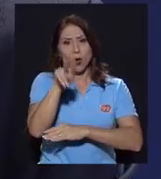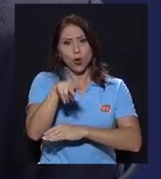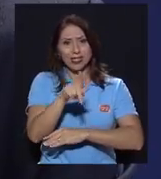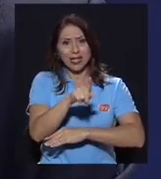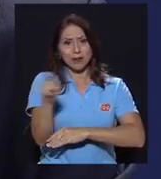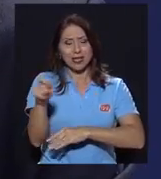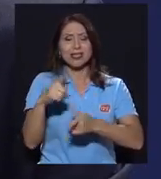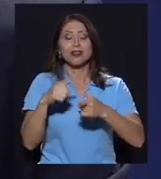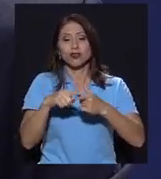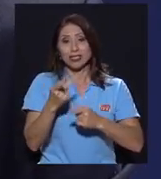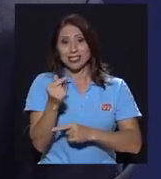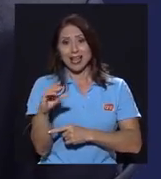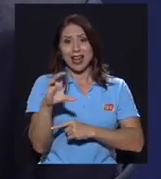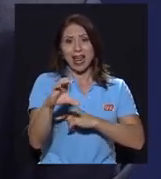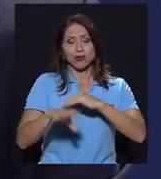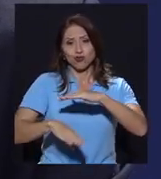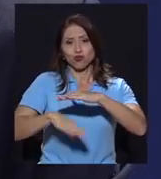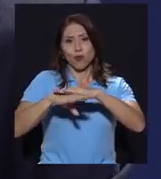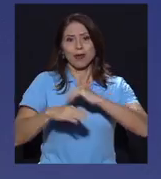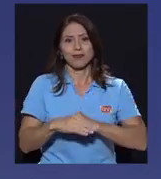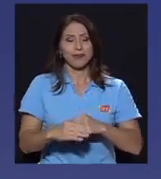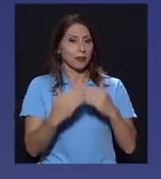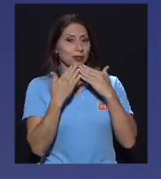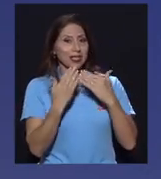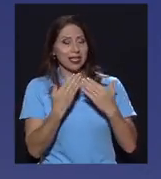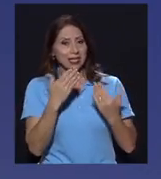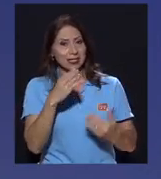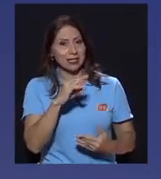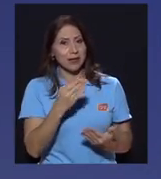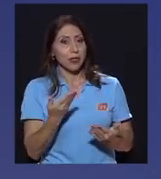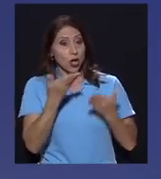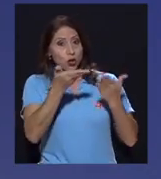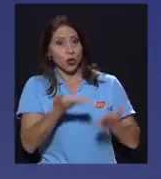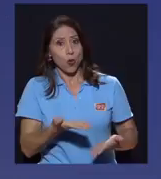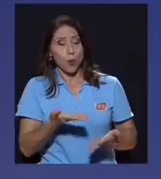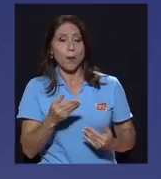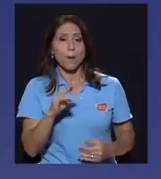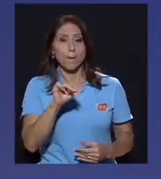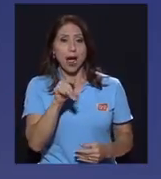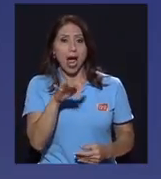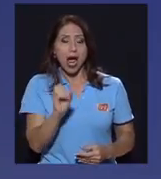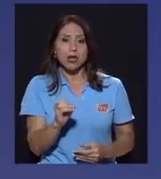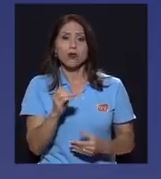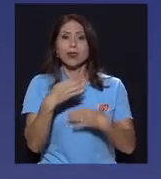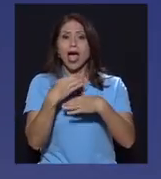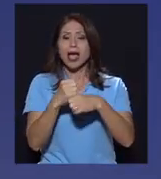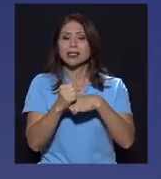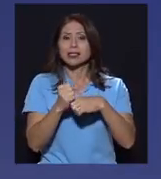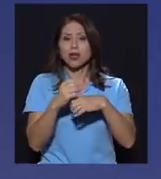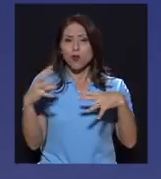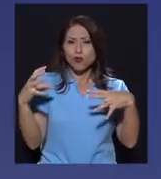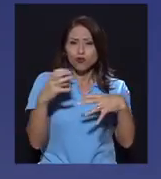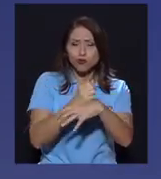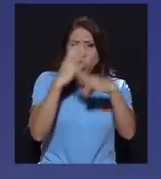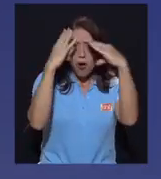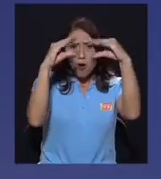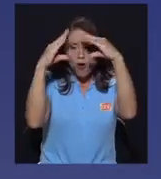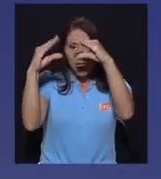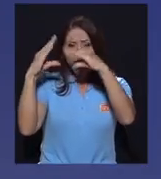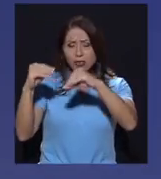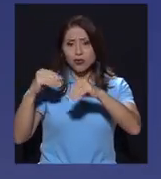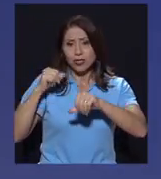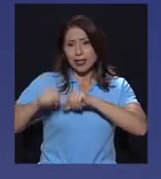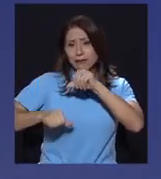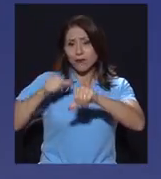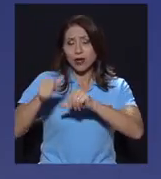está poniendo un tope a los salarios romario nos hace una recolección de datos sobre el esfuerzo que se ha venido